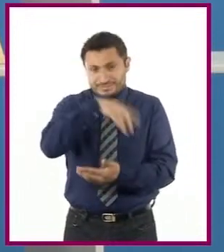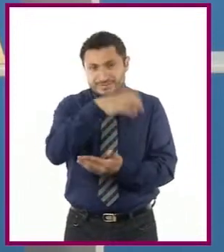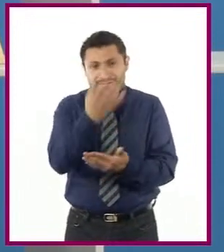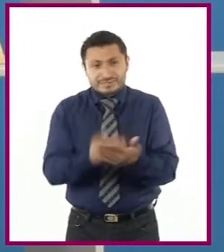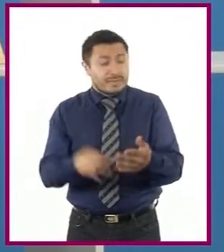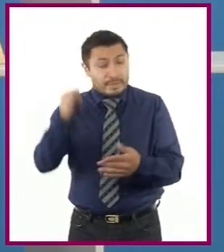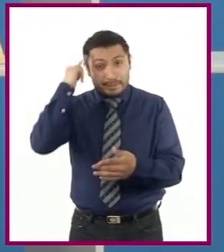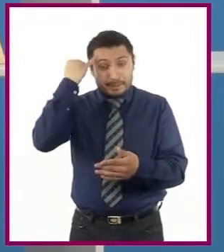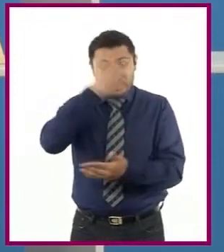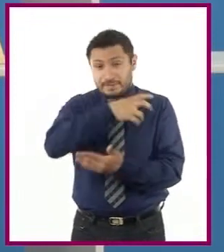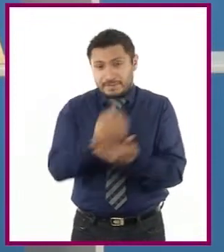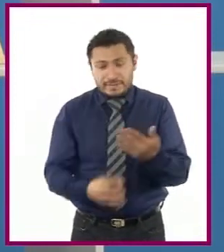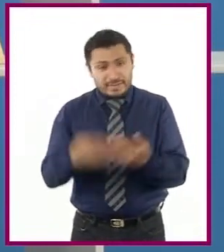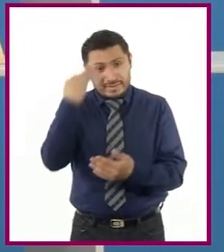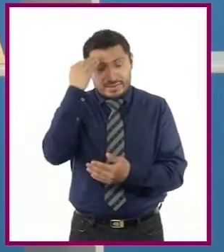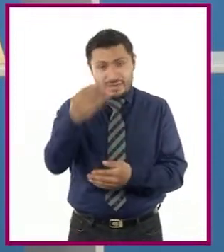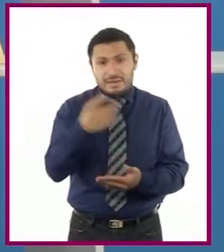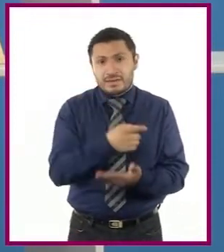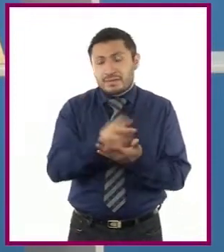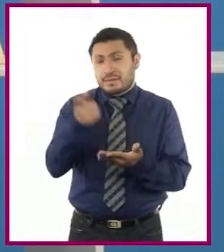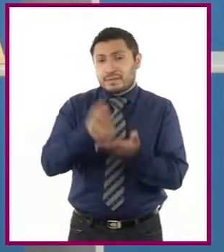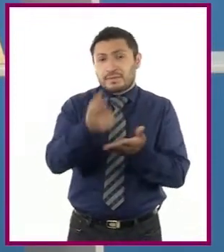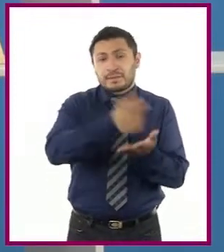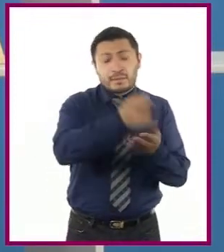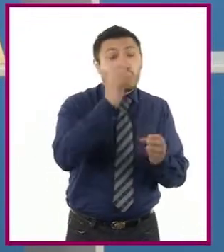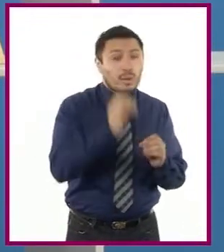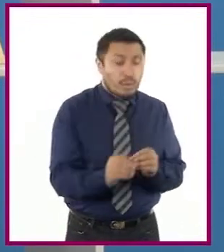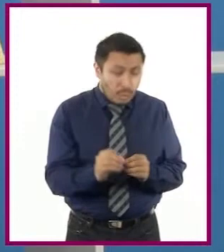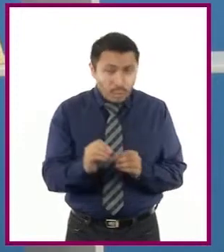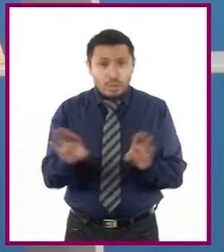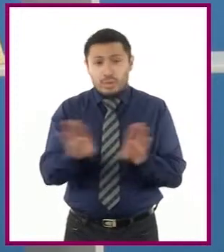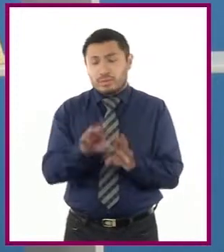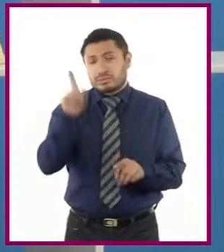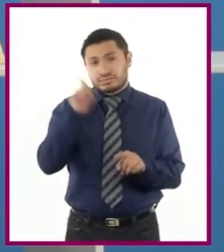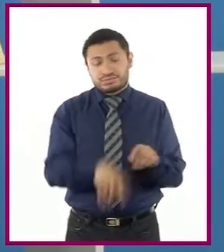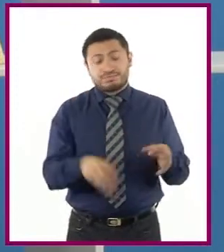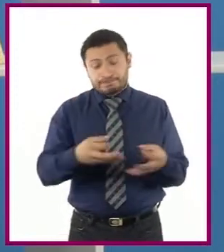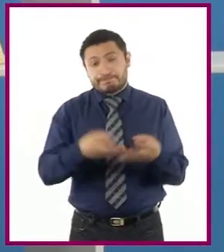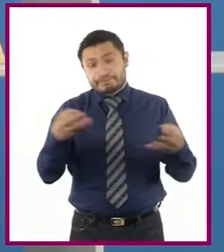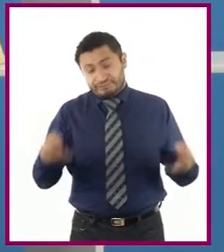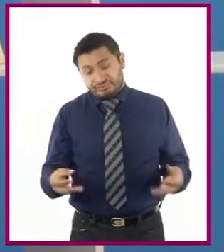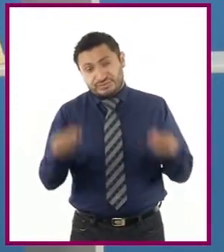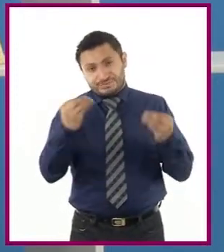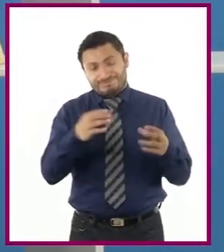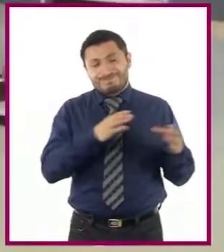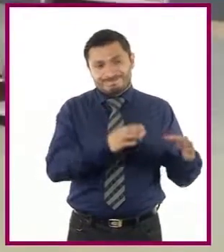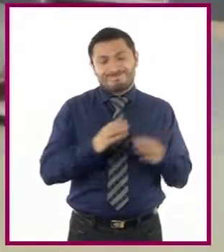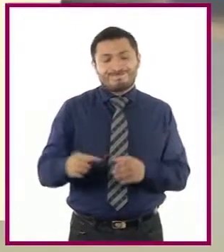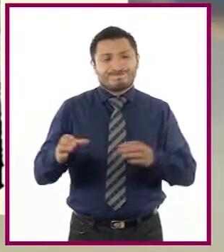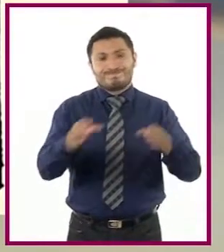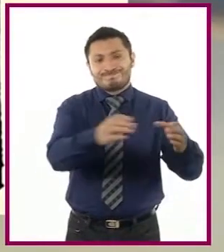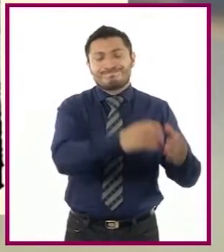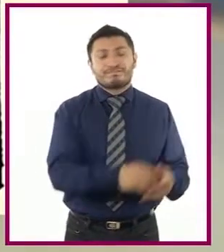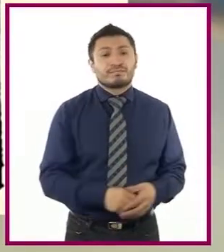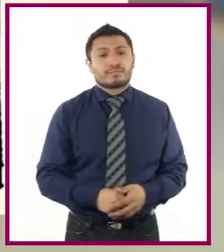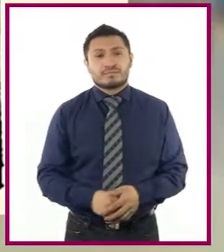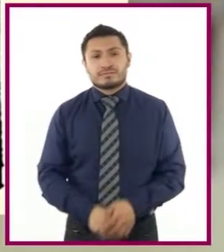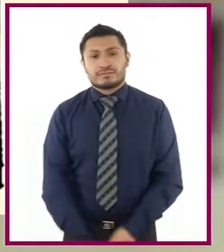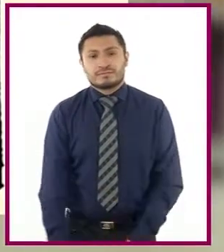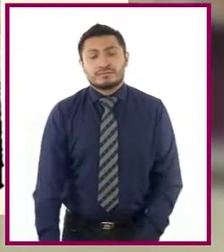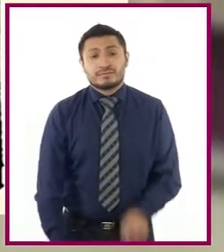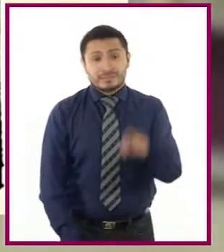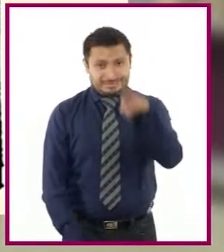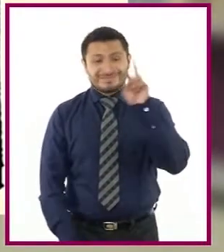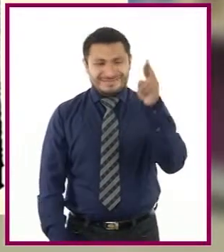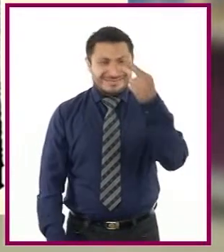manera temporal mientras debían pagar tributos, o bien el despojo de tierras de muchas comunidades. Como